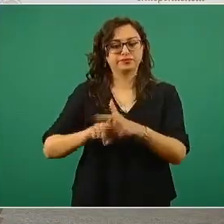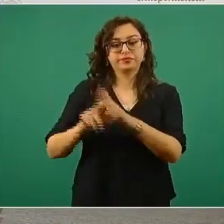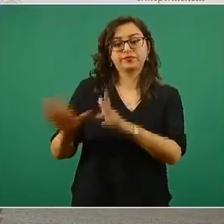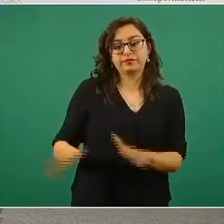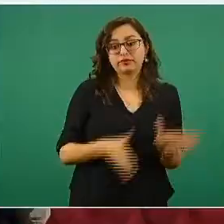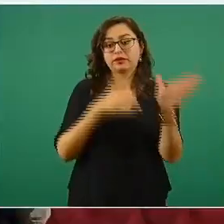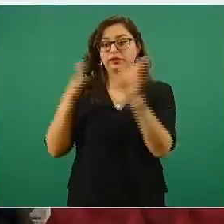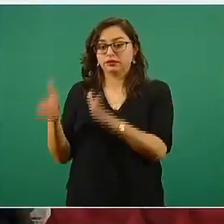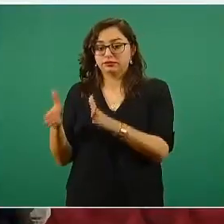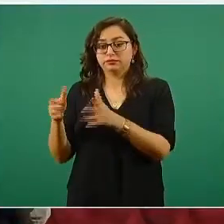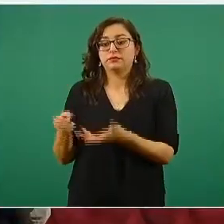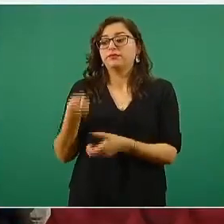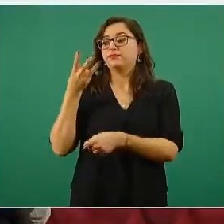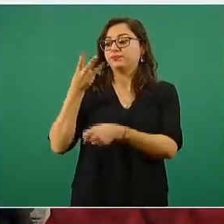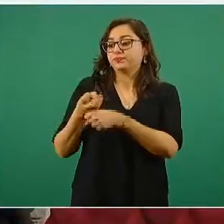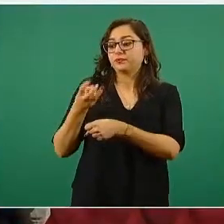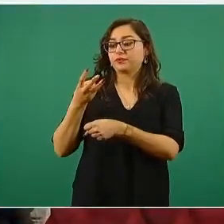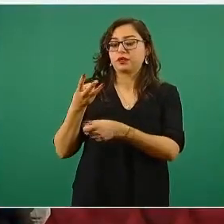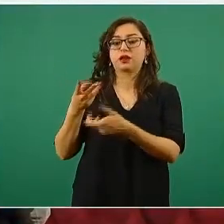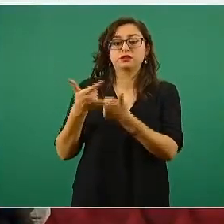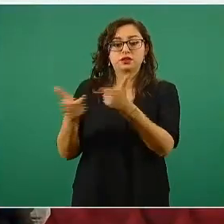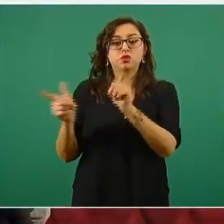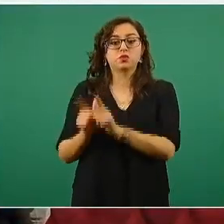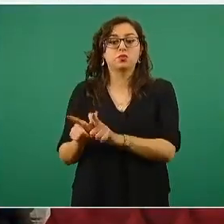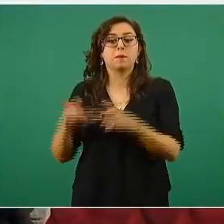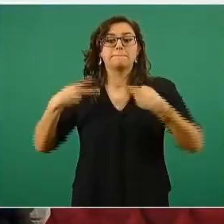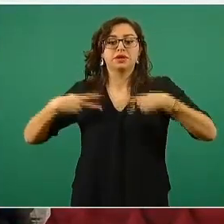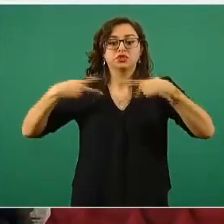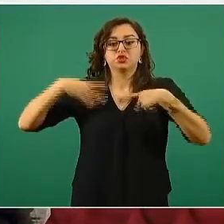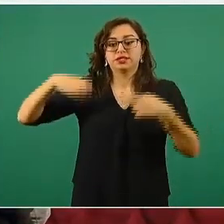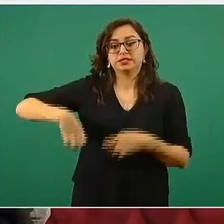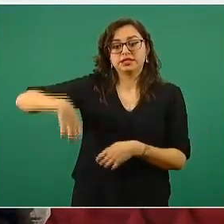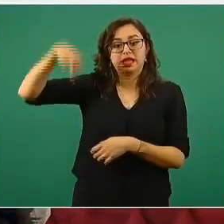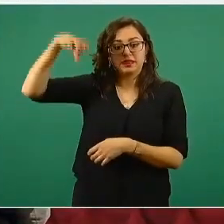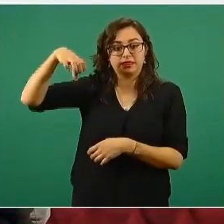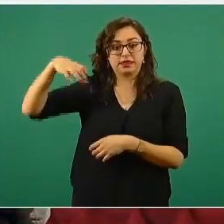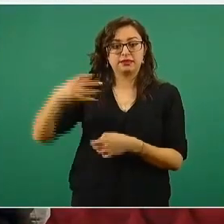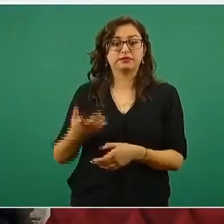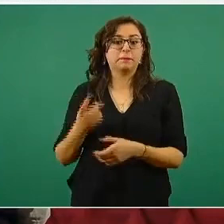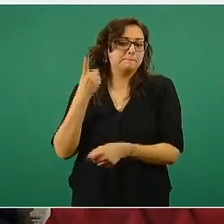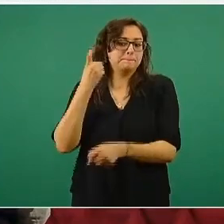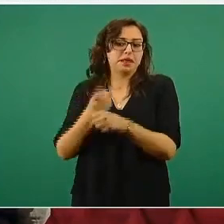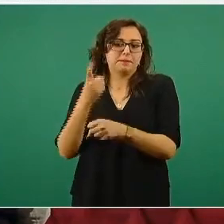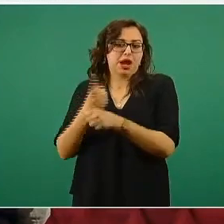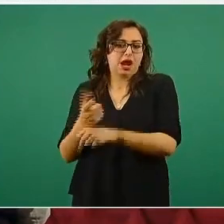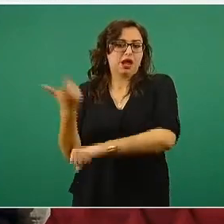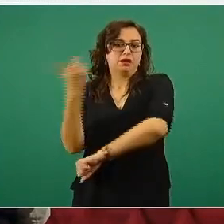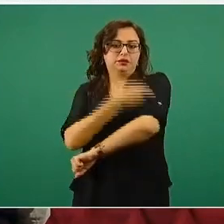adultas mayores, pues bueno, esta es la primera semana en donde vamos con el avance de la primera dosis, esas